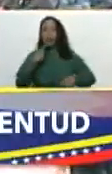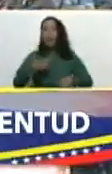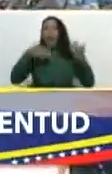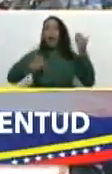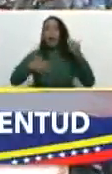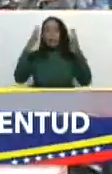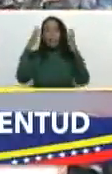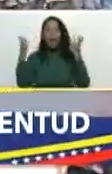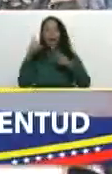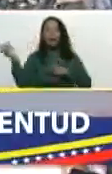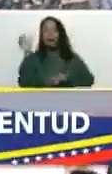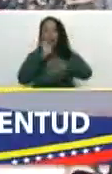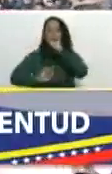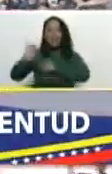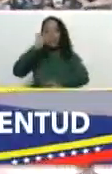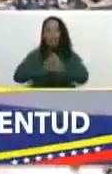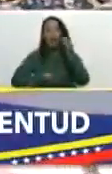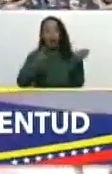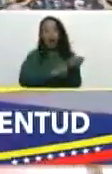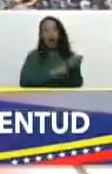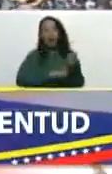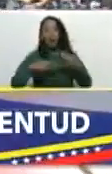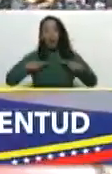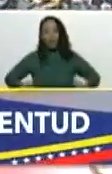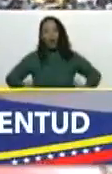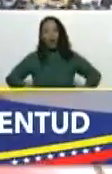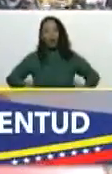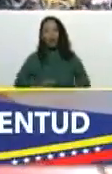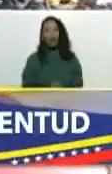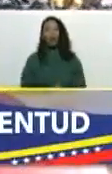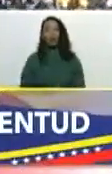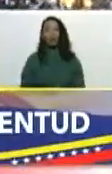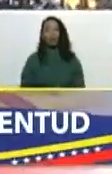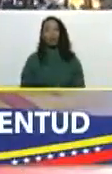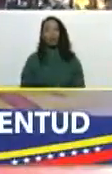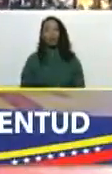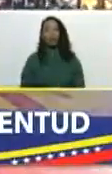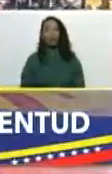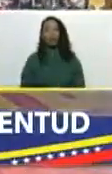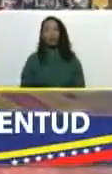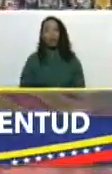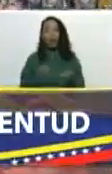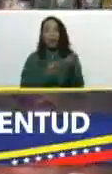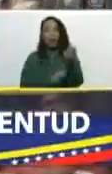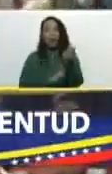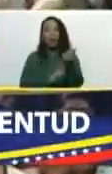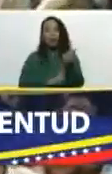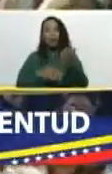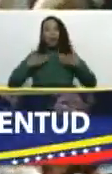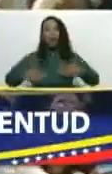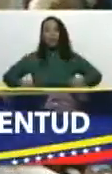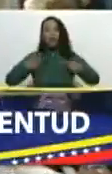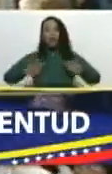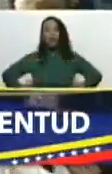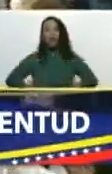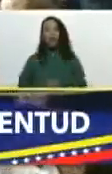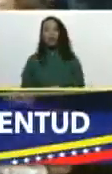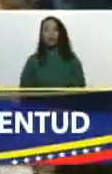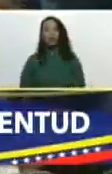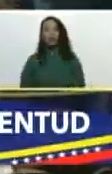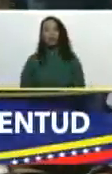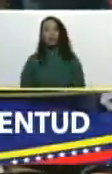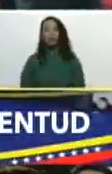Les toca defender el carácter humanista de la humanidad, el carácter humanista